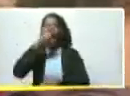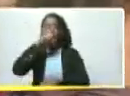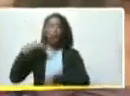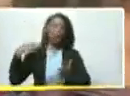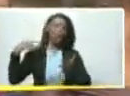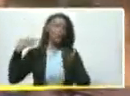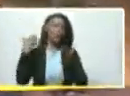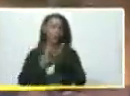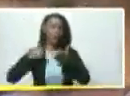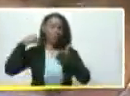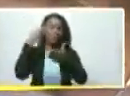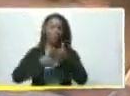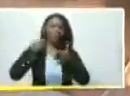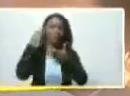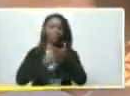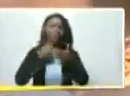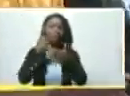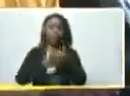lucha.